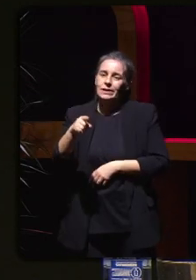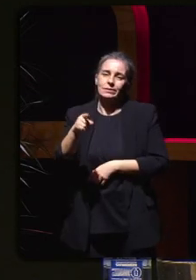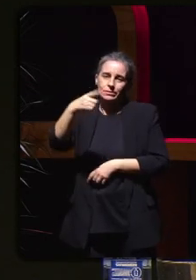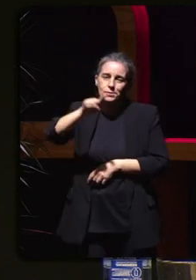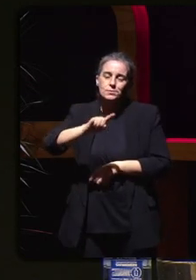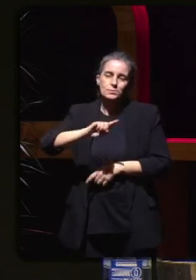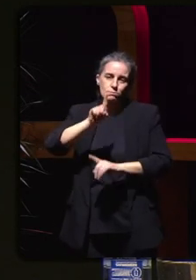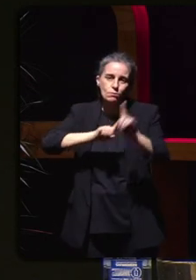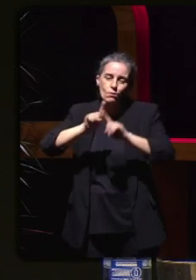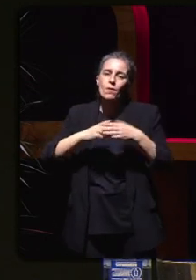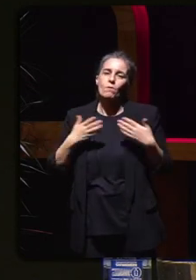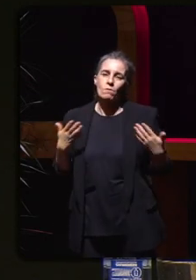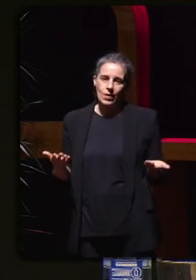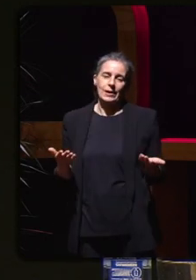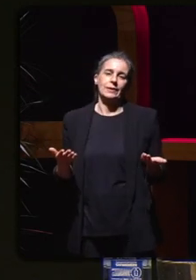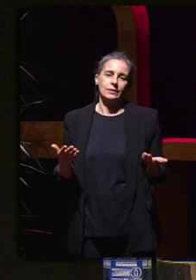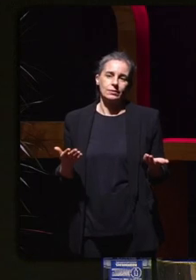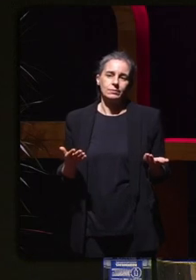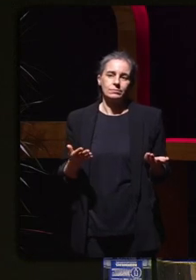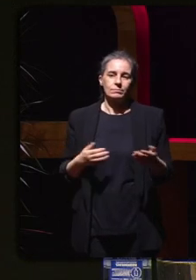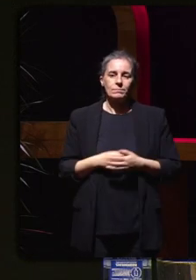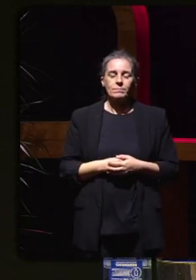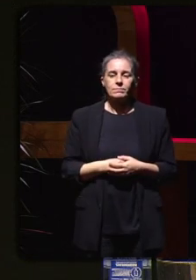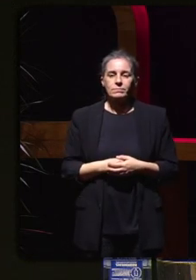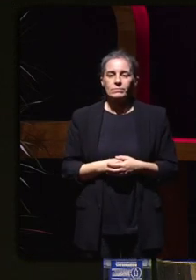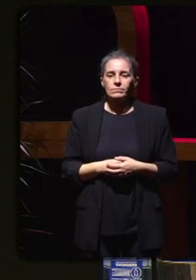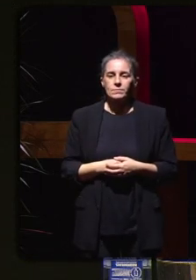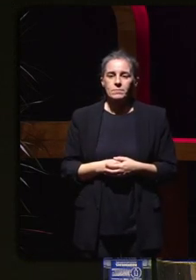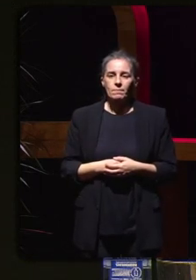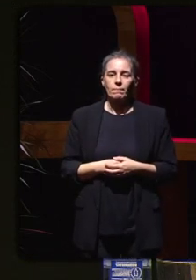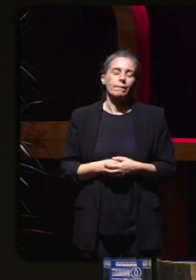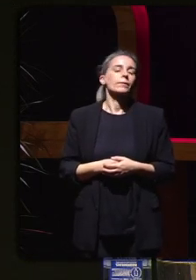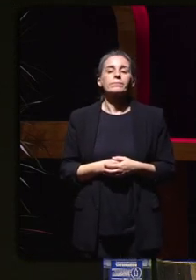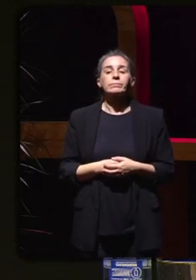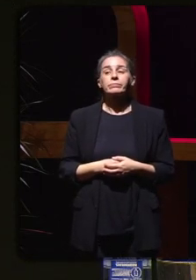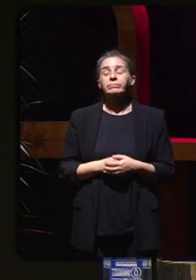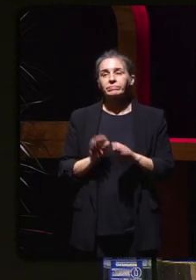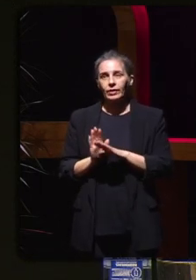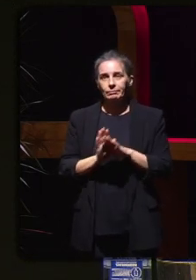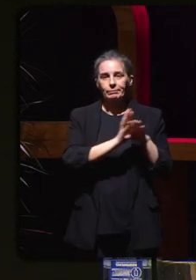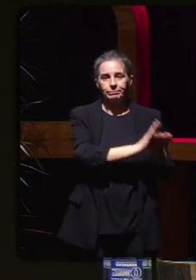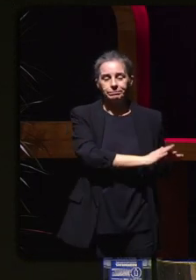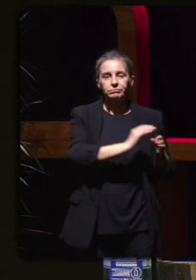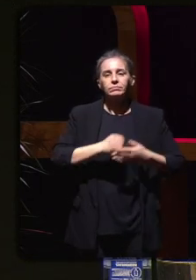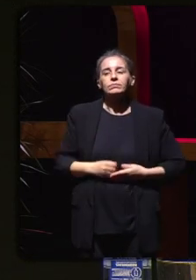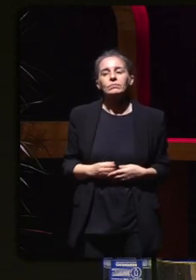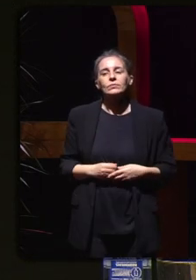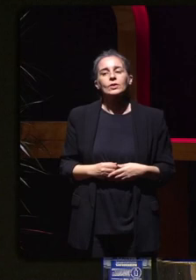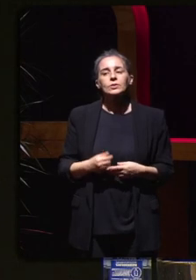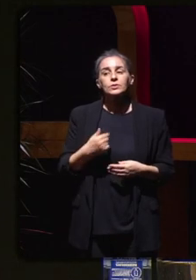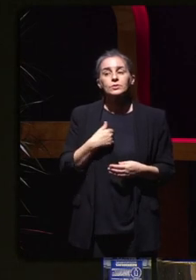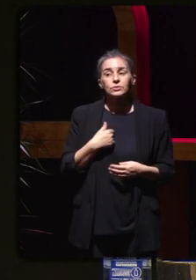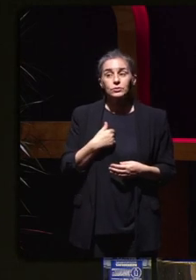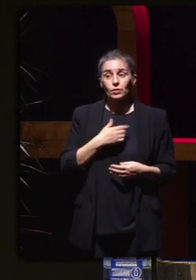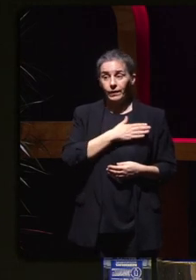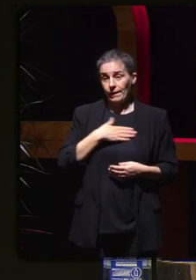tienen de alguna manera cierta verdad absoluta por otro lado sí que no quería dejar pasar